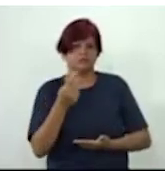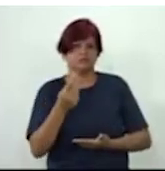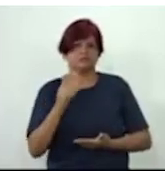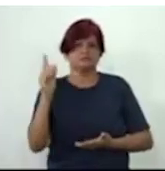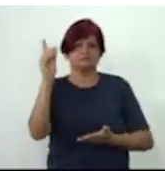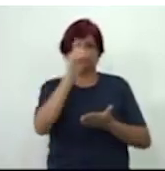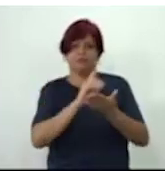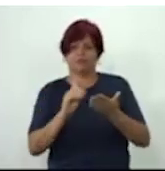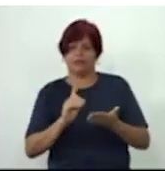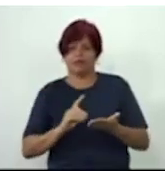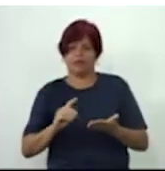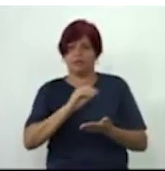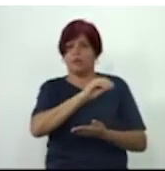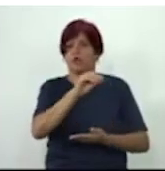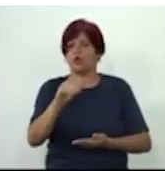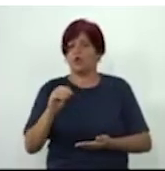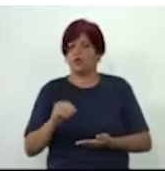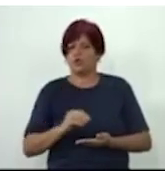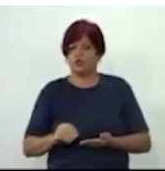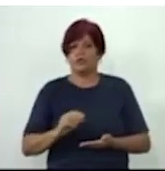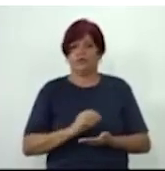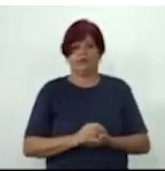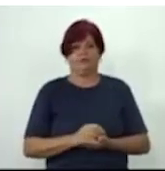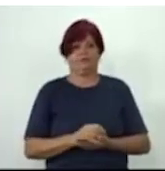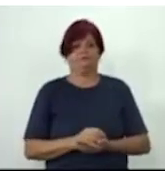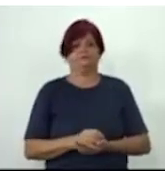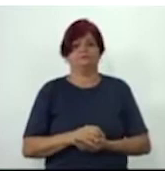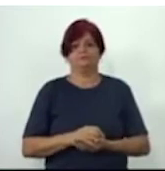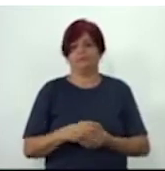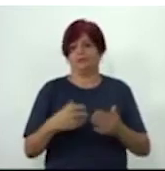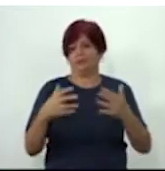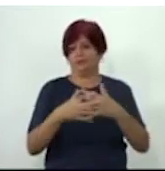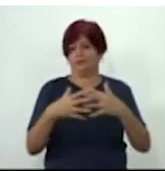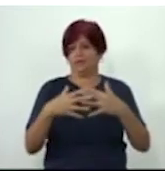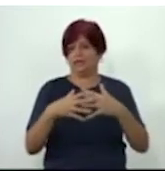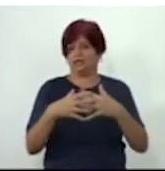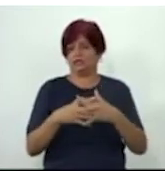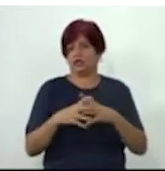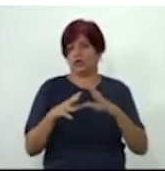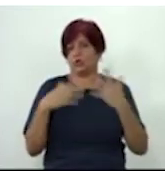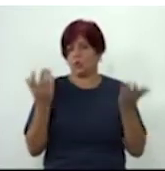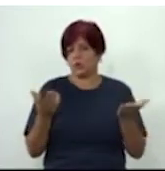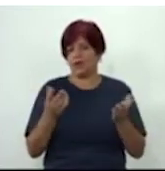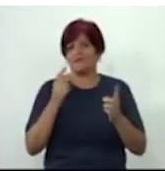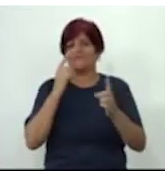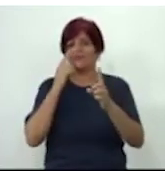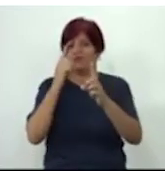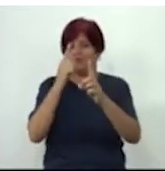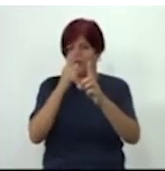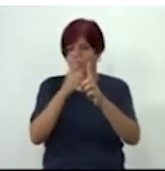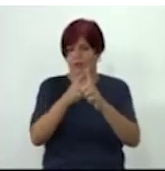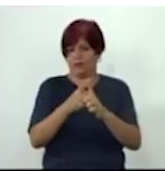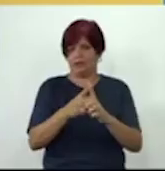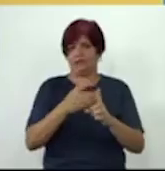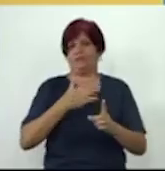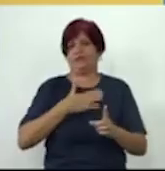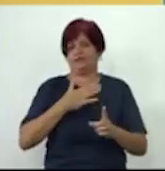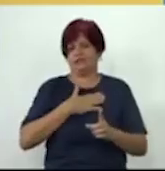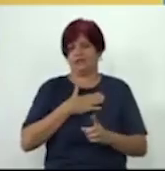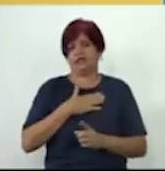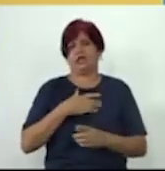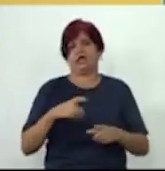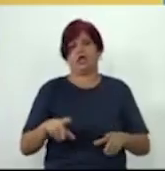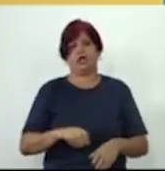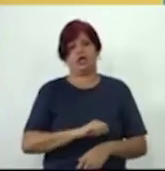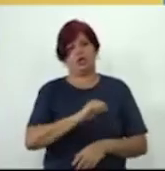describir, localizar, definir, o sea, en correspondencia con el objetivo que se quiere lograr